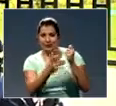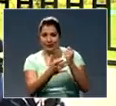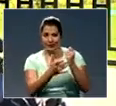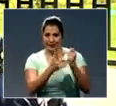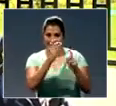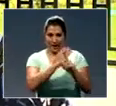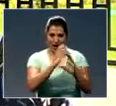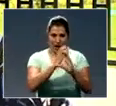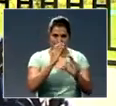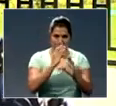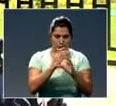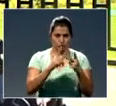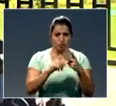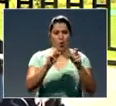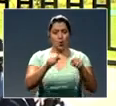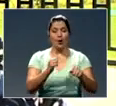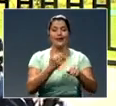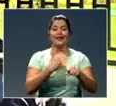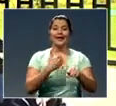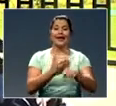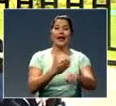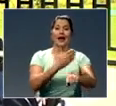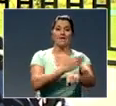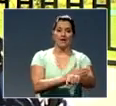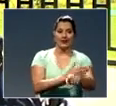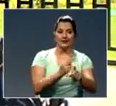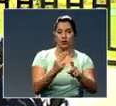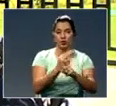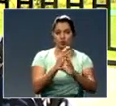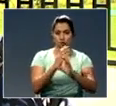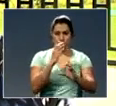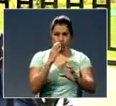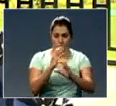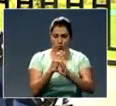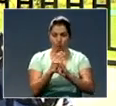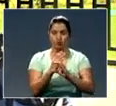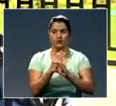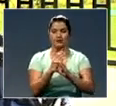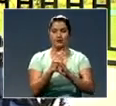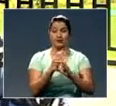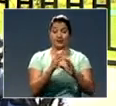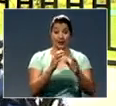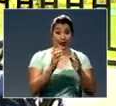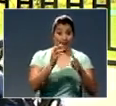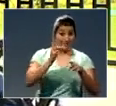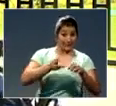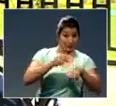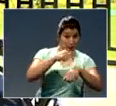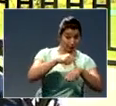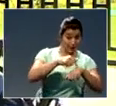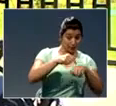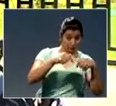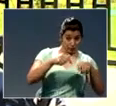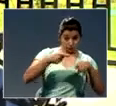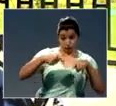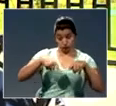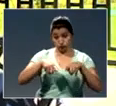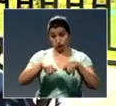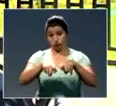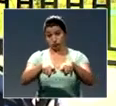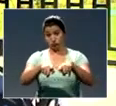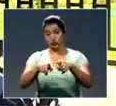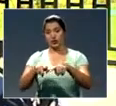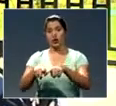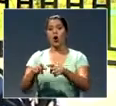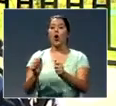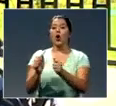del plan piloto de los buses de G y Z que nos daría datos ciertos para el país, podemos ir avanzando en esto,